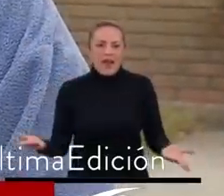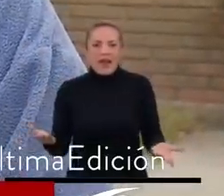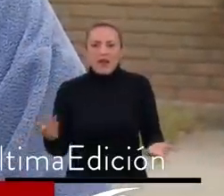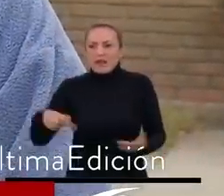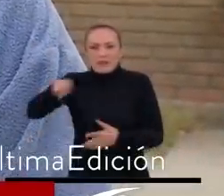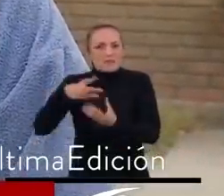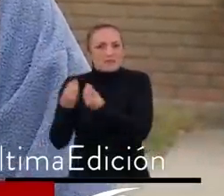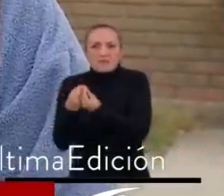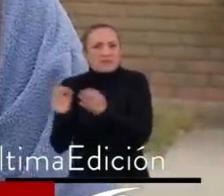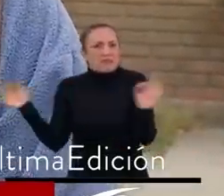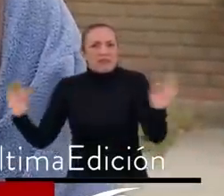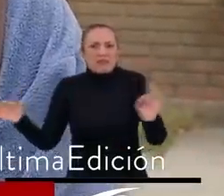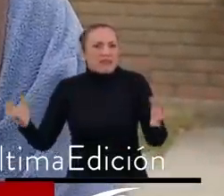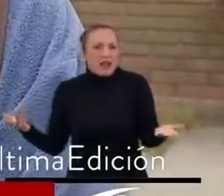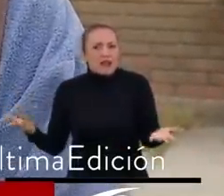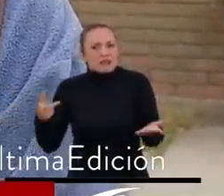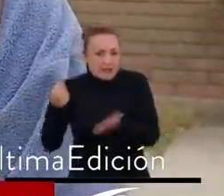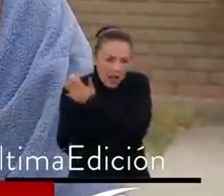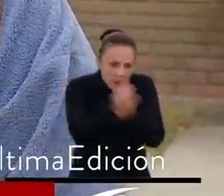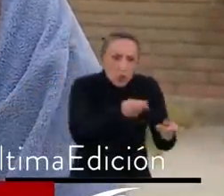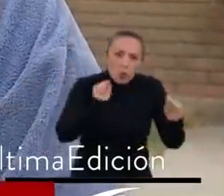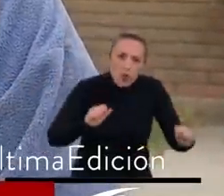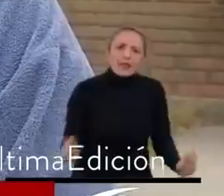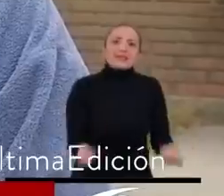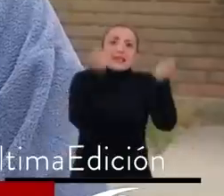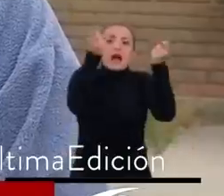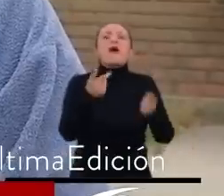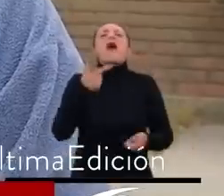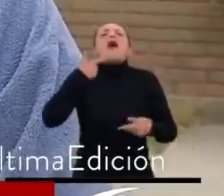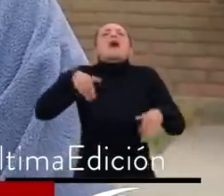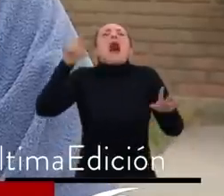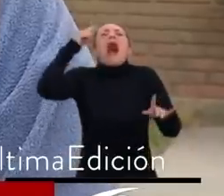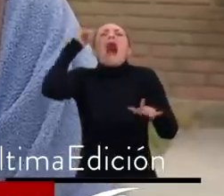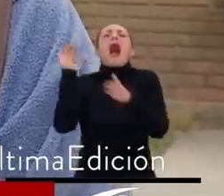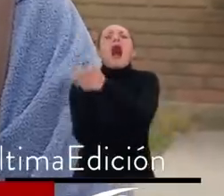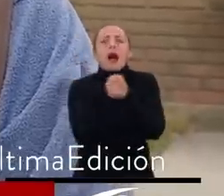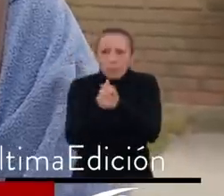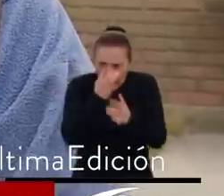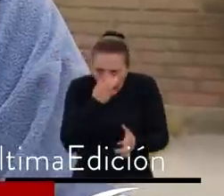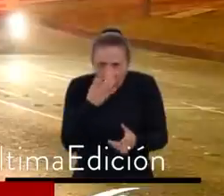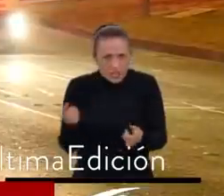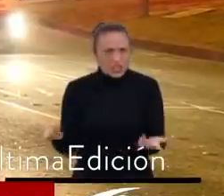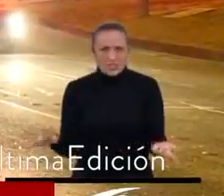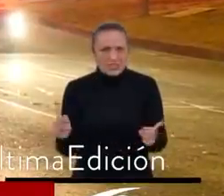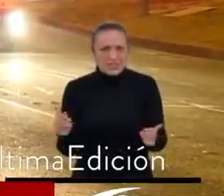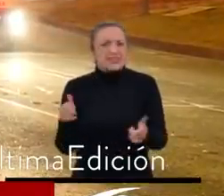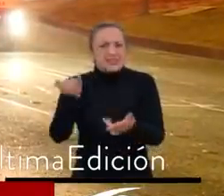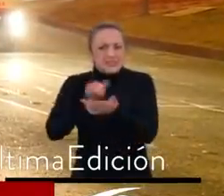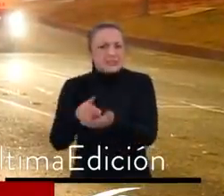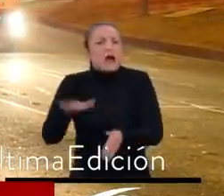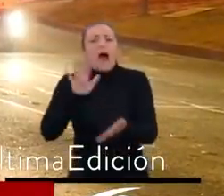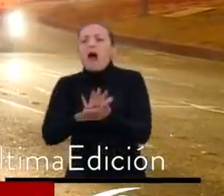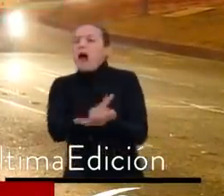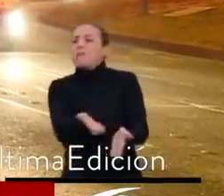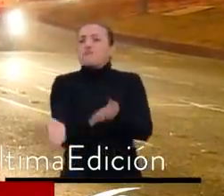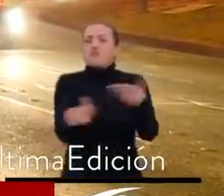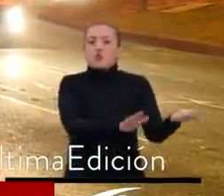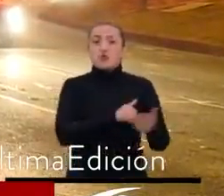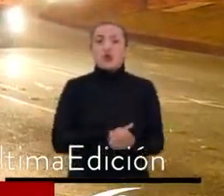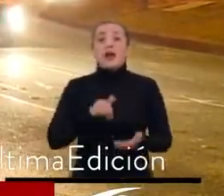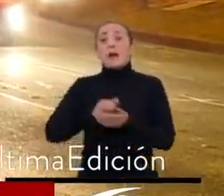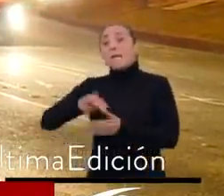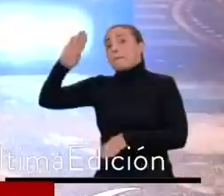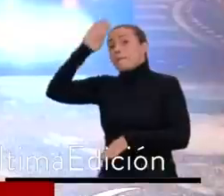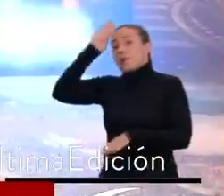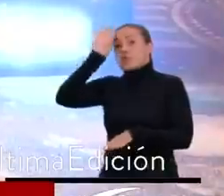Ninguno me la auxilió para que salvara, porque eran supuestamente amigos. Y mire, me la dejaron fue morir. La policía de tránsito, por su